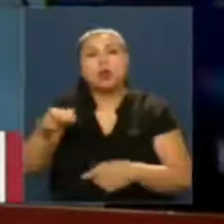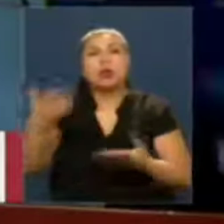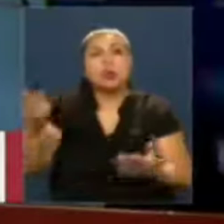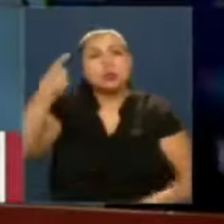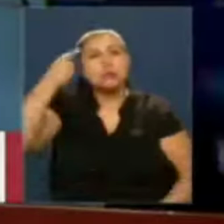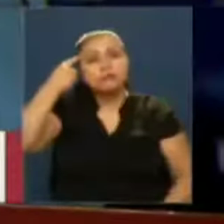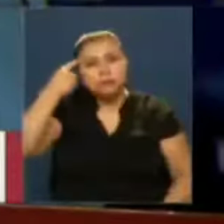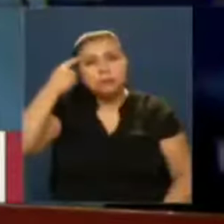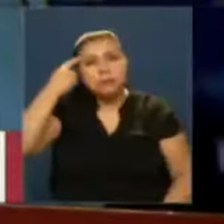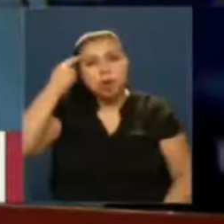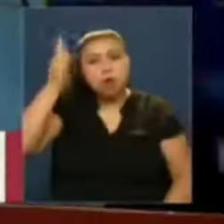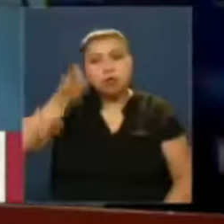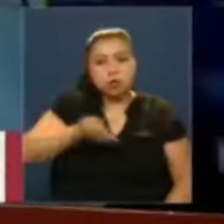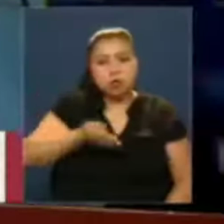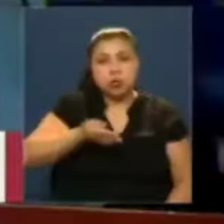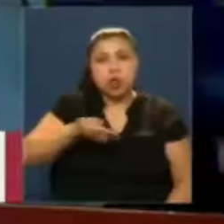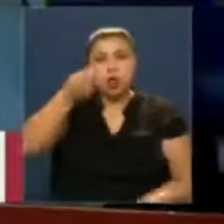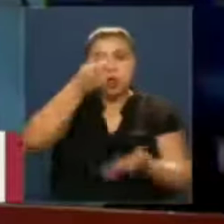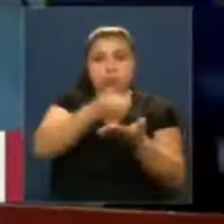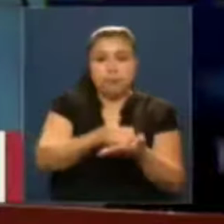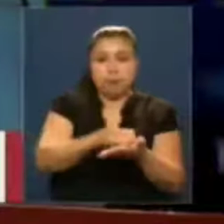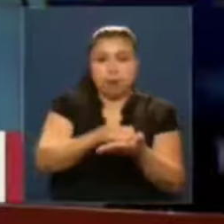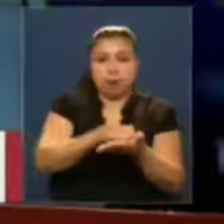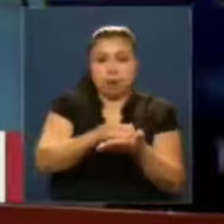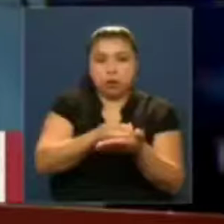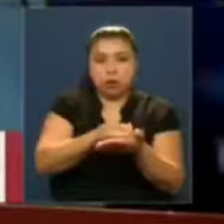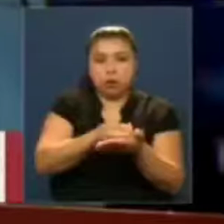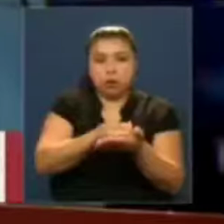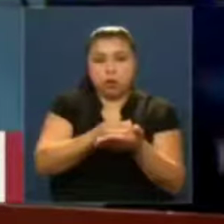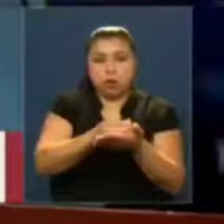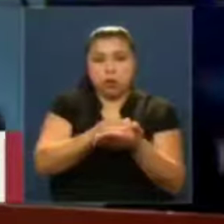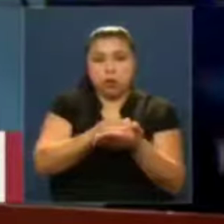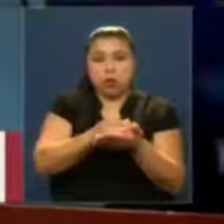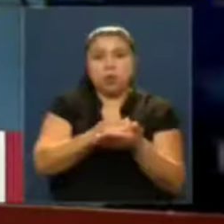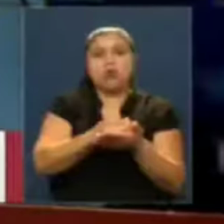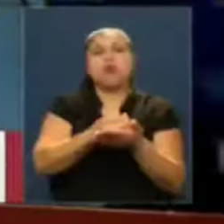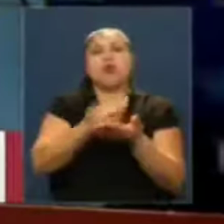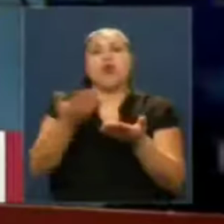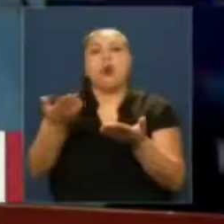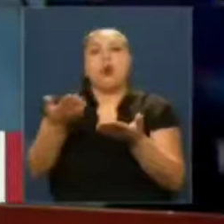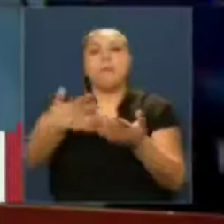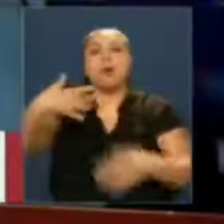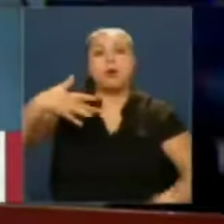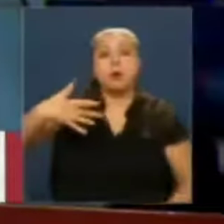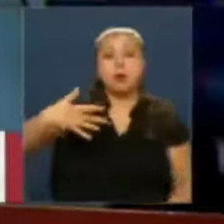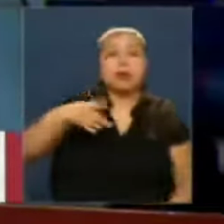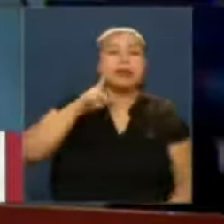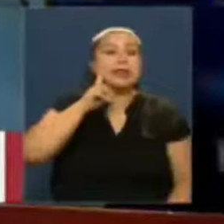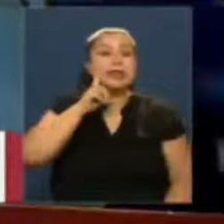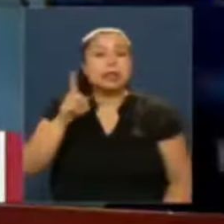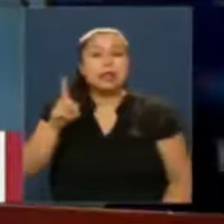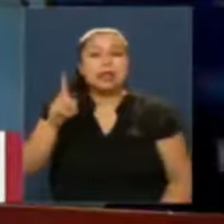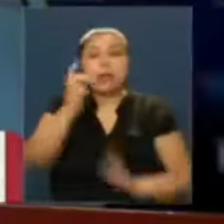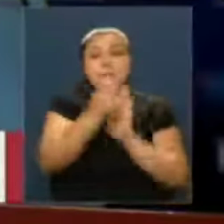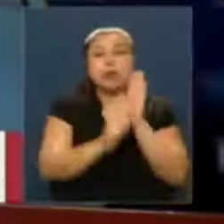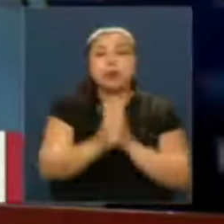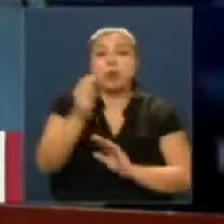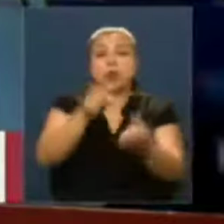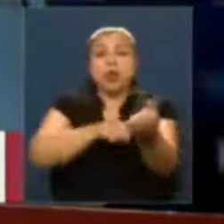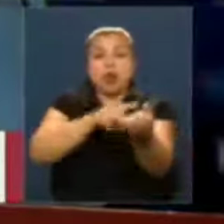suspensión del pago del dividendo por la relevancia que tiene en el presupuesto